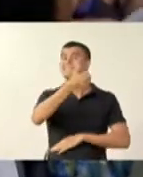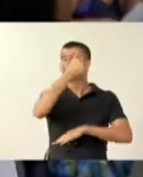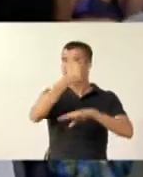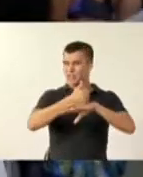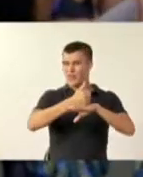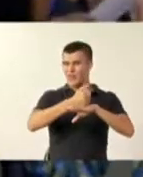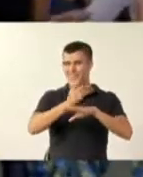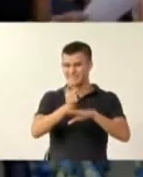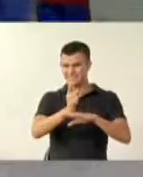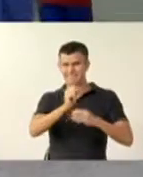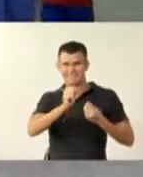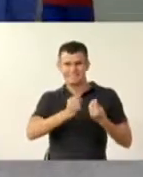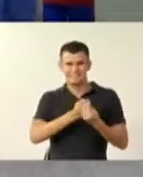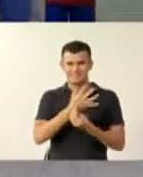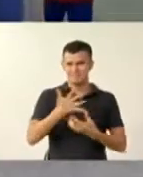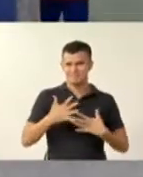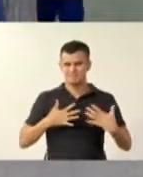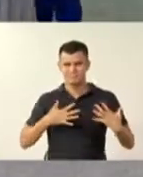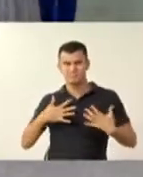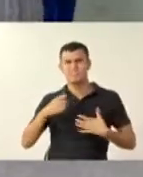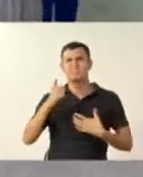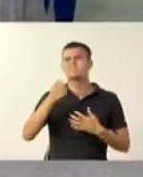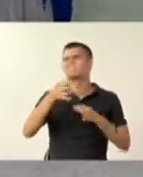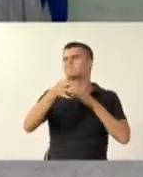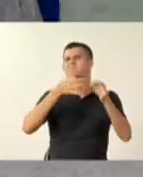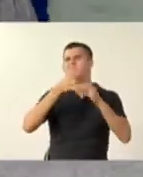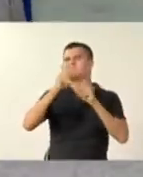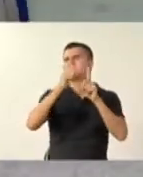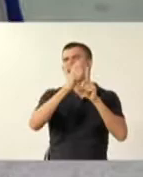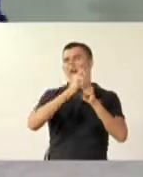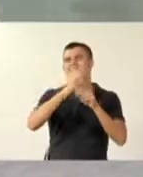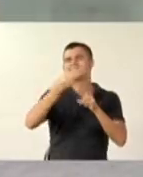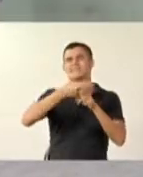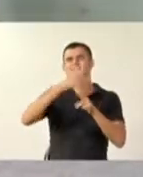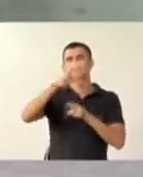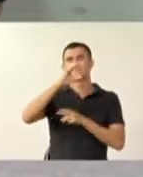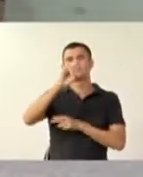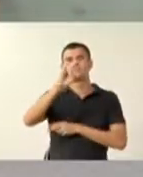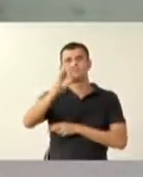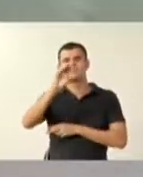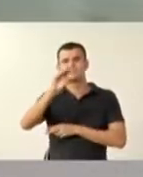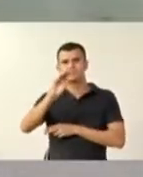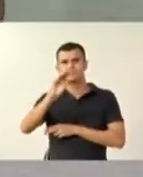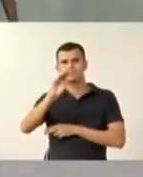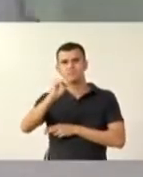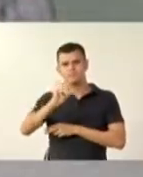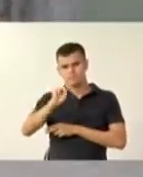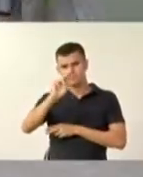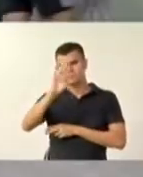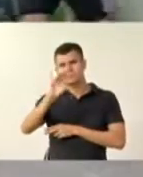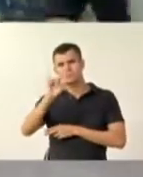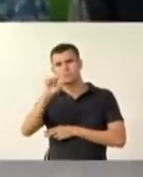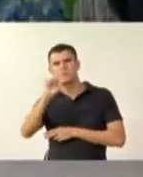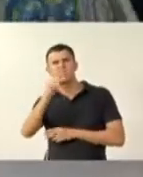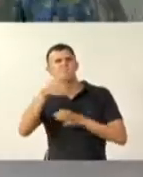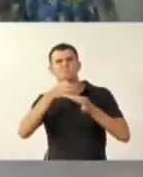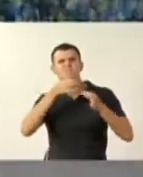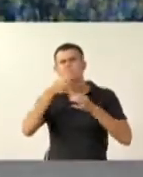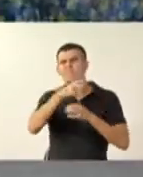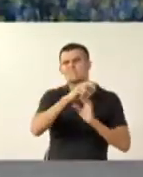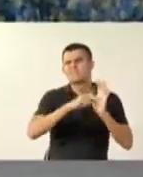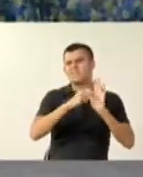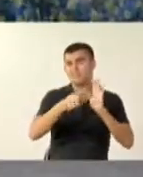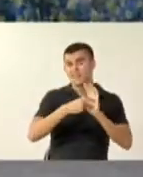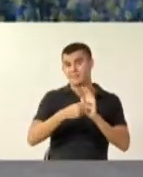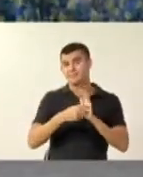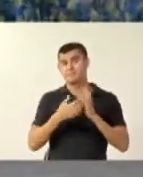grupo Jocaicú explicó el significado de la palabra cumbia para este conjunto de jóvenes y cómo lo adoptan en su vida.